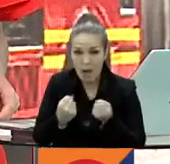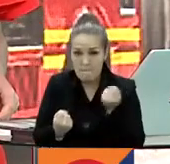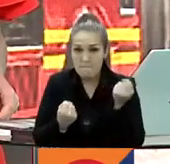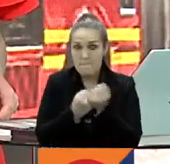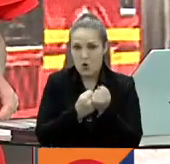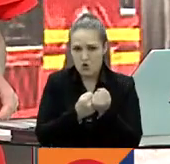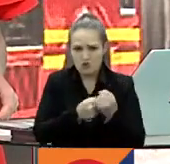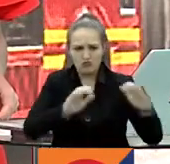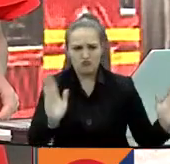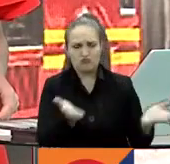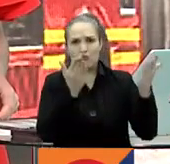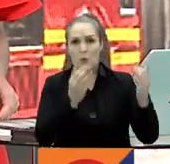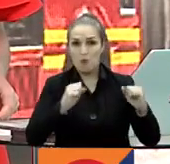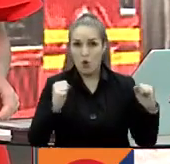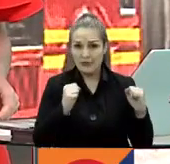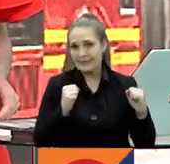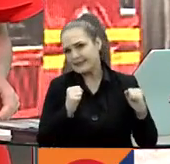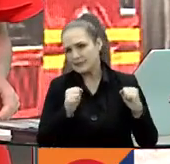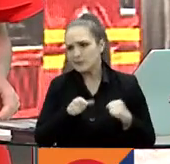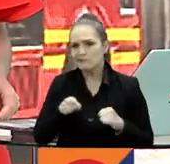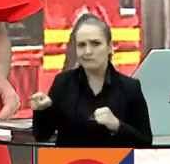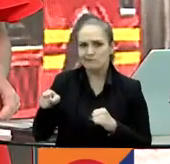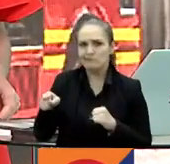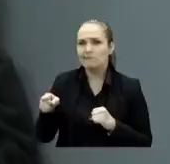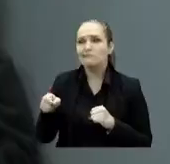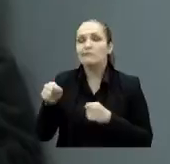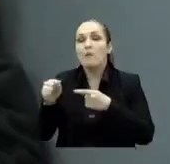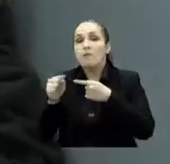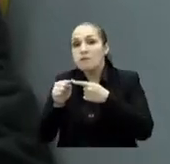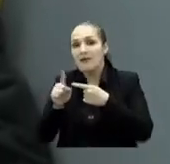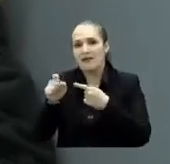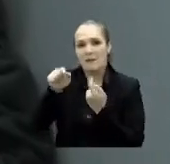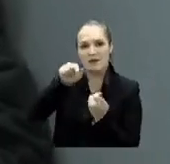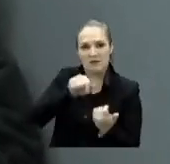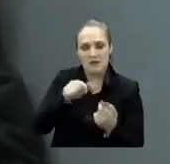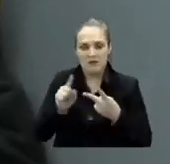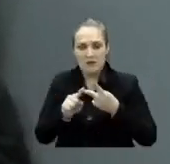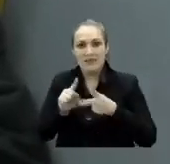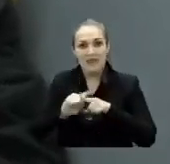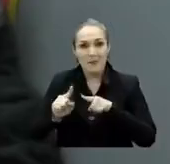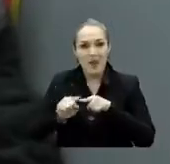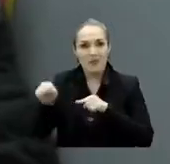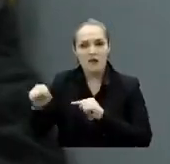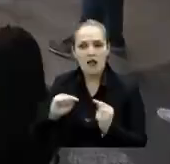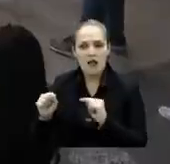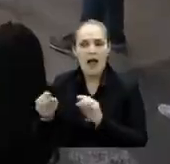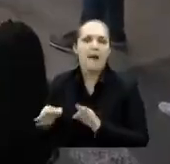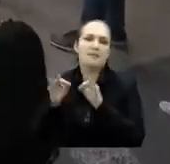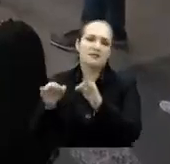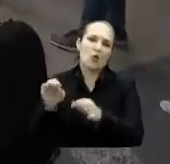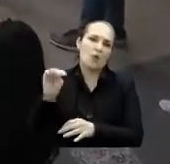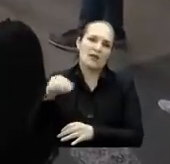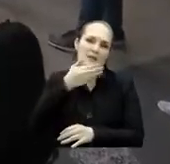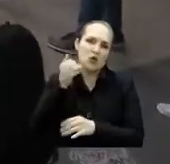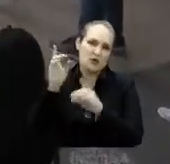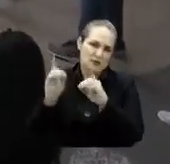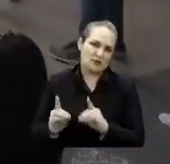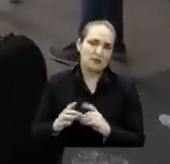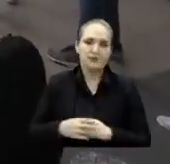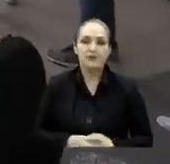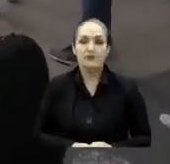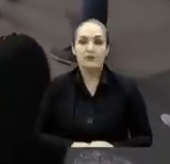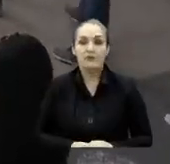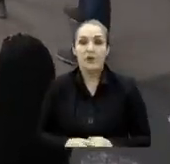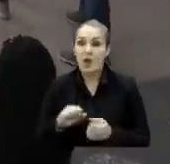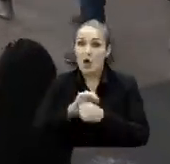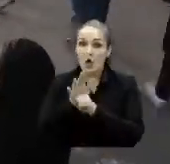financiar, también están los recursos para mantener la operación de Transmilenio. La pandemia por COVID-19 ha dejado una grave crisis en